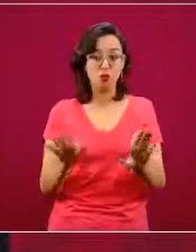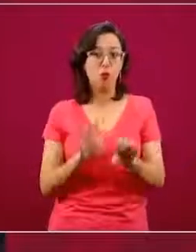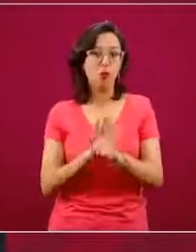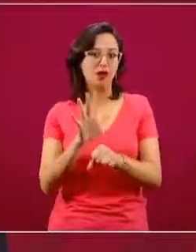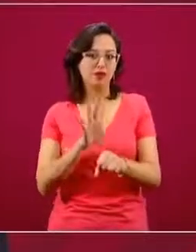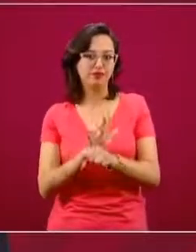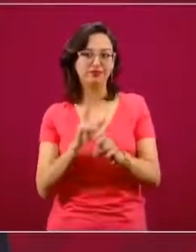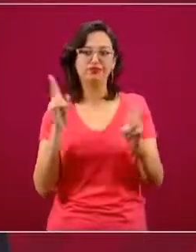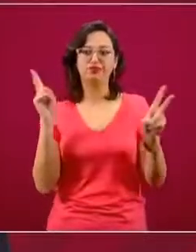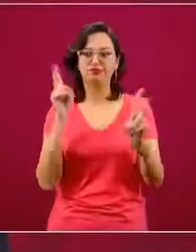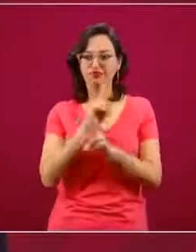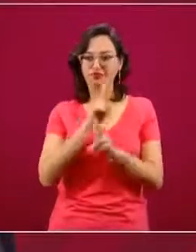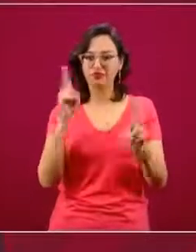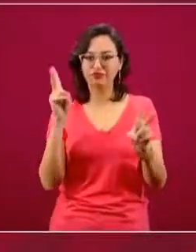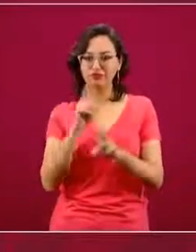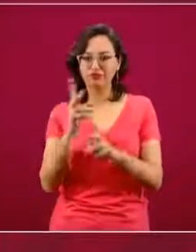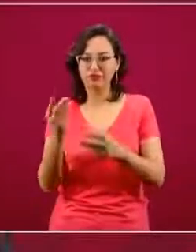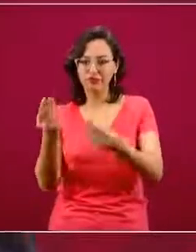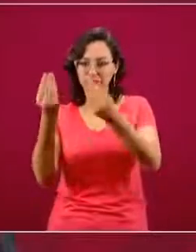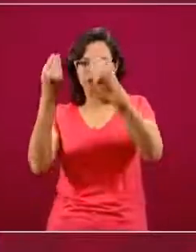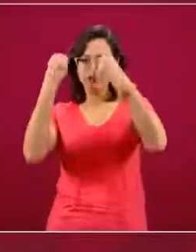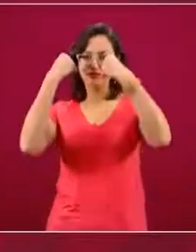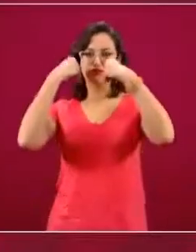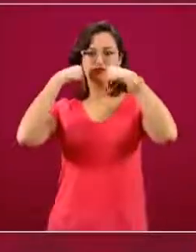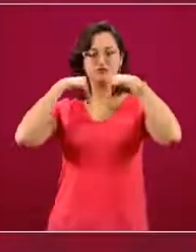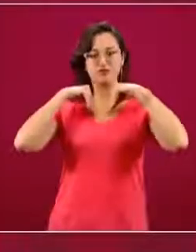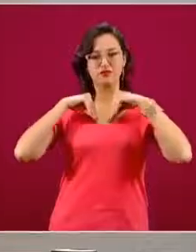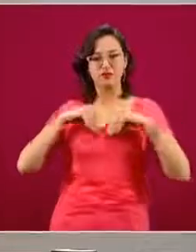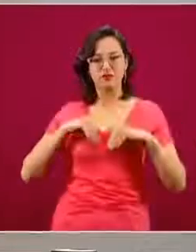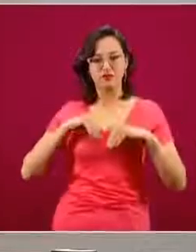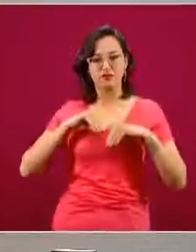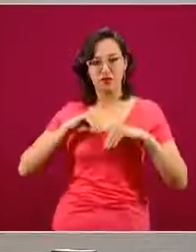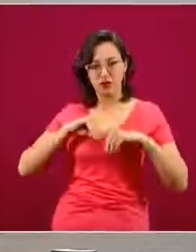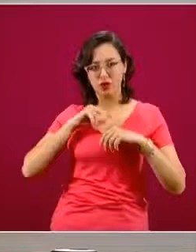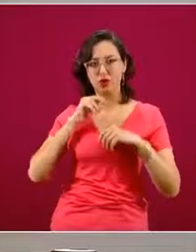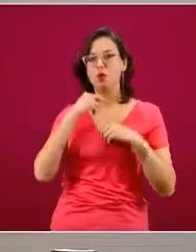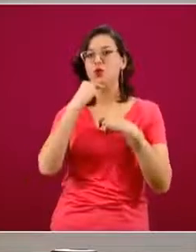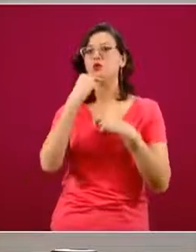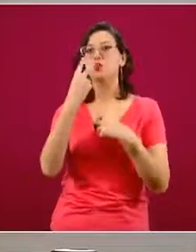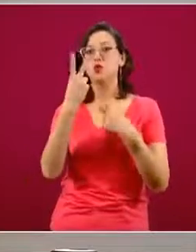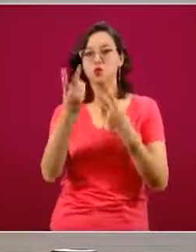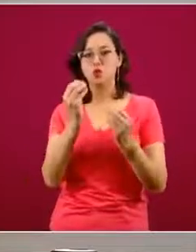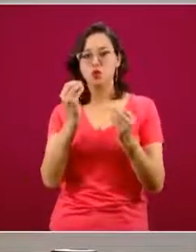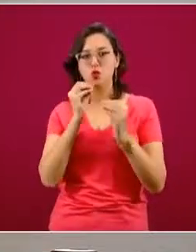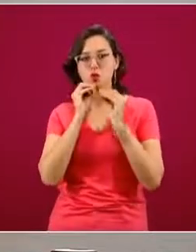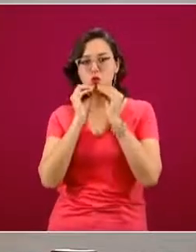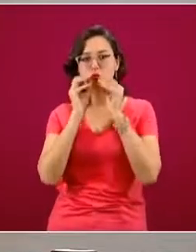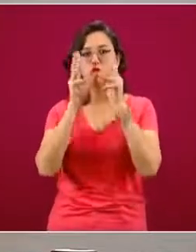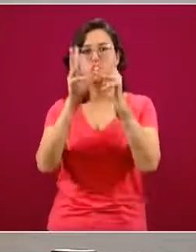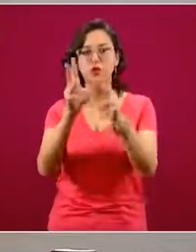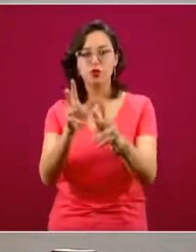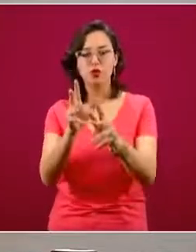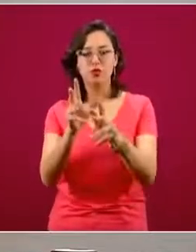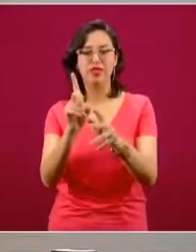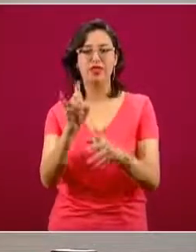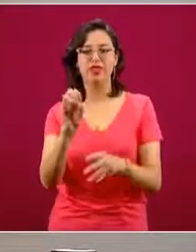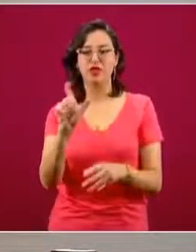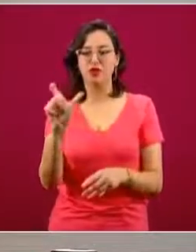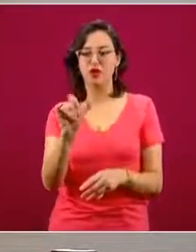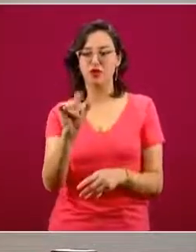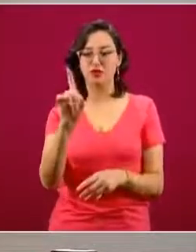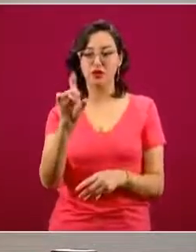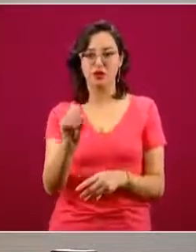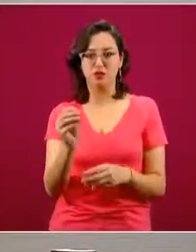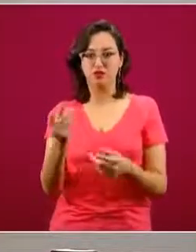oxígeno del aire por dióxido de carbono que está al interior del organismo. Entonces necesitamos oxígeno para que circule